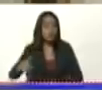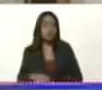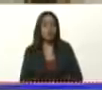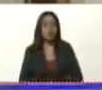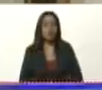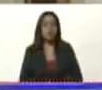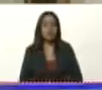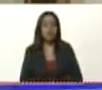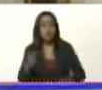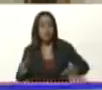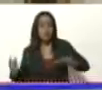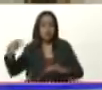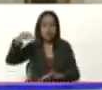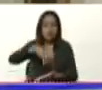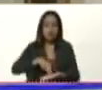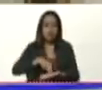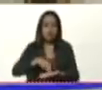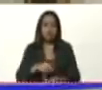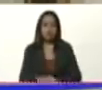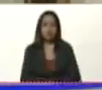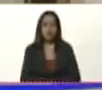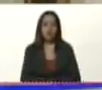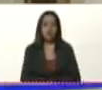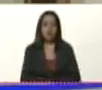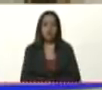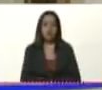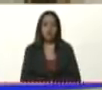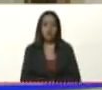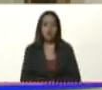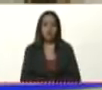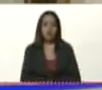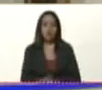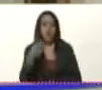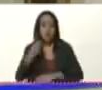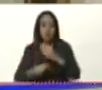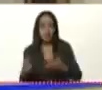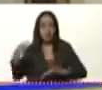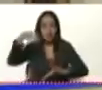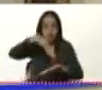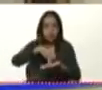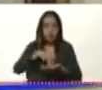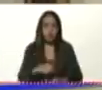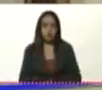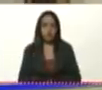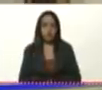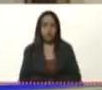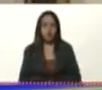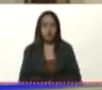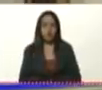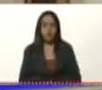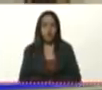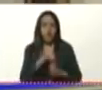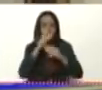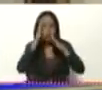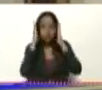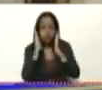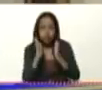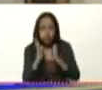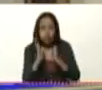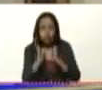nos levantamos, nos ponemos de pie. Así es, pongámonos de pie. Acatemos y